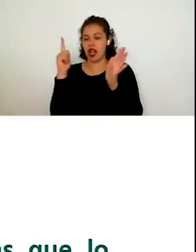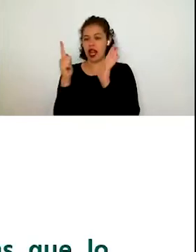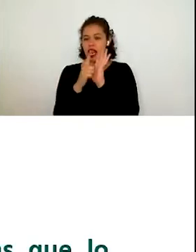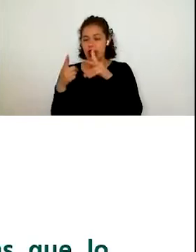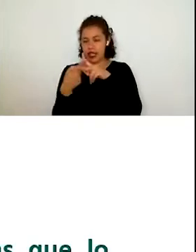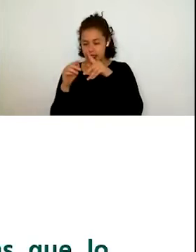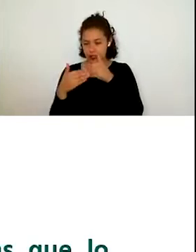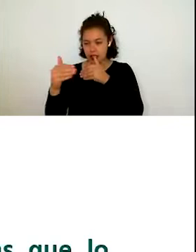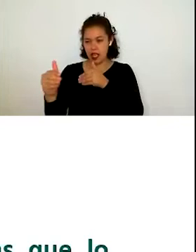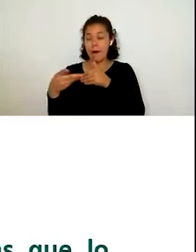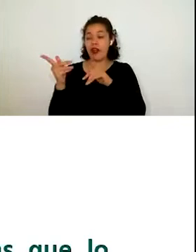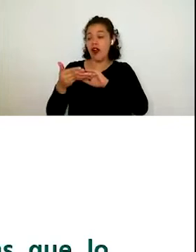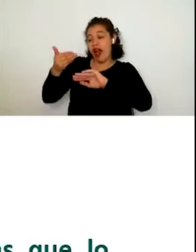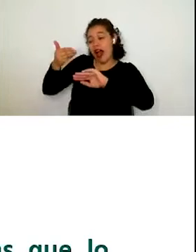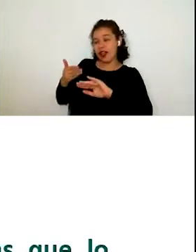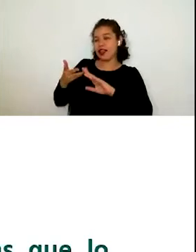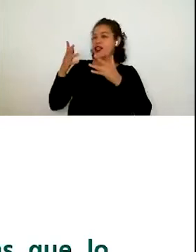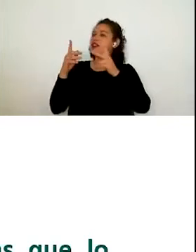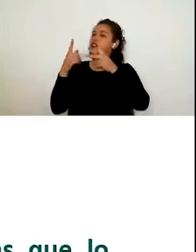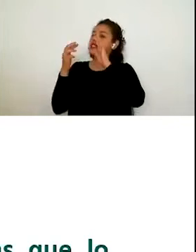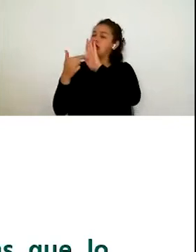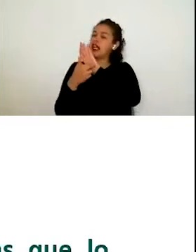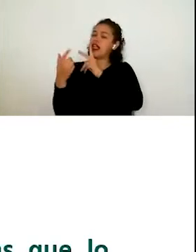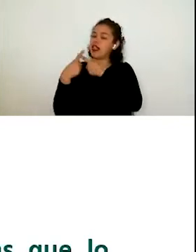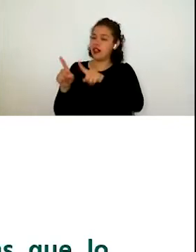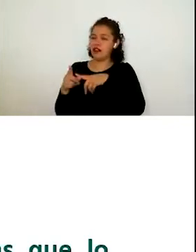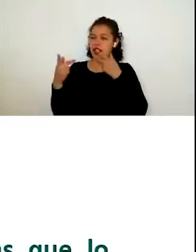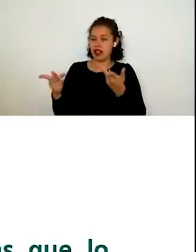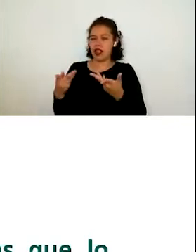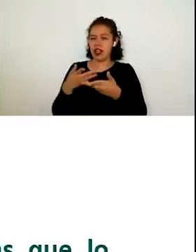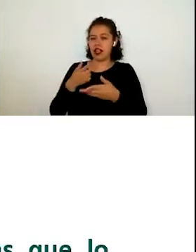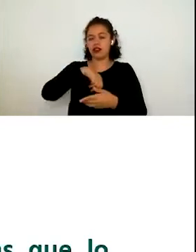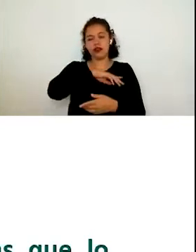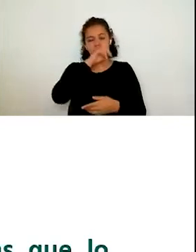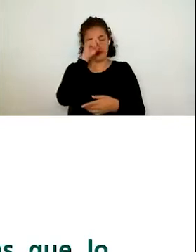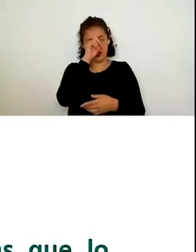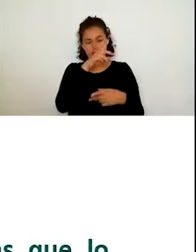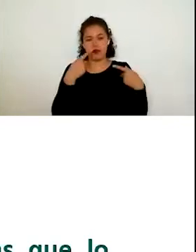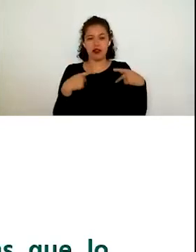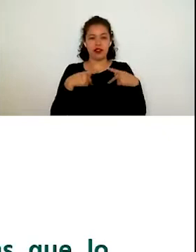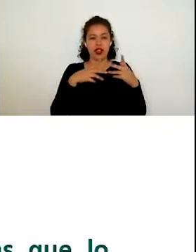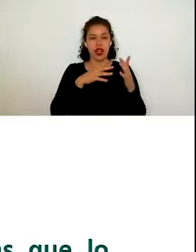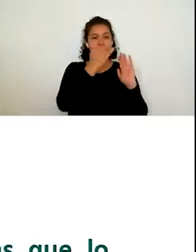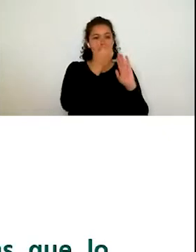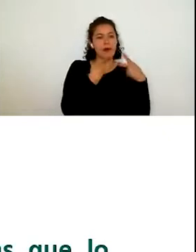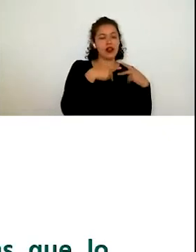esta normativa e integren su patronato con el mínimo de estas personas.